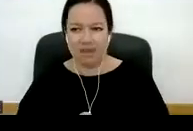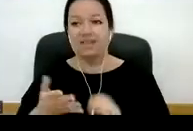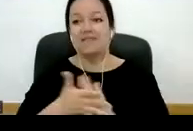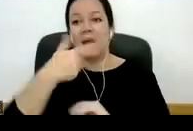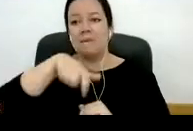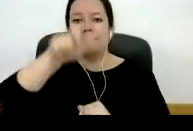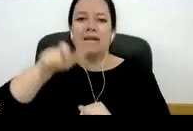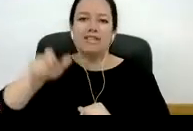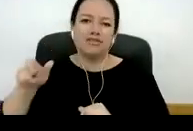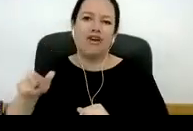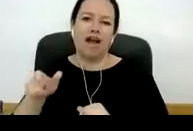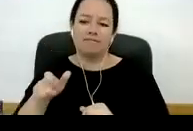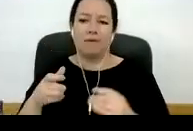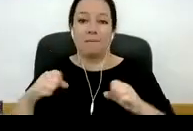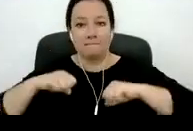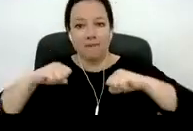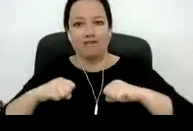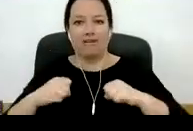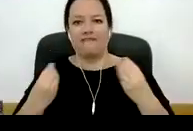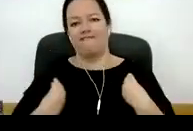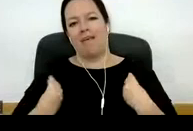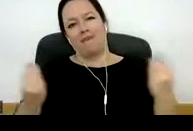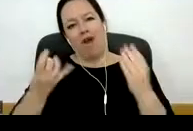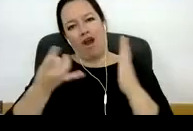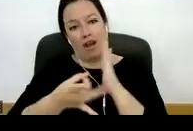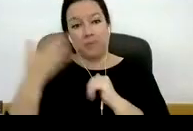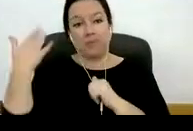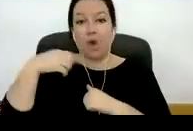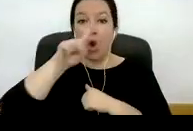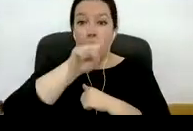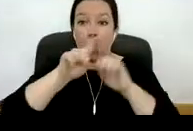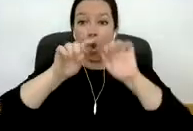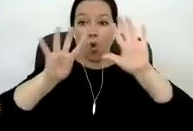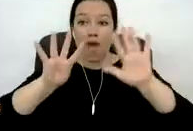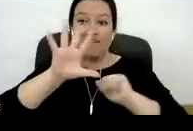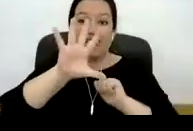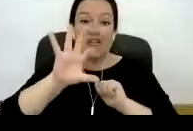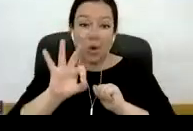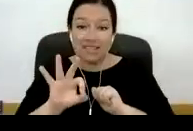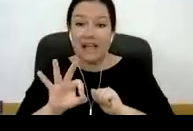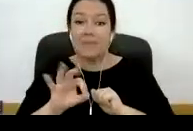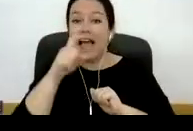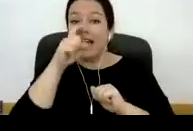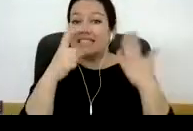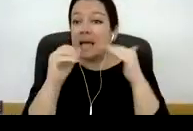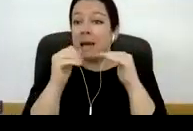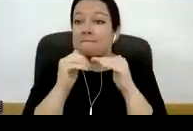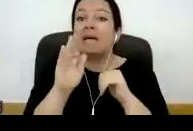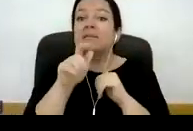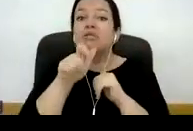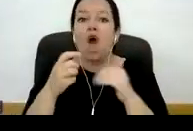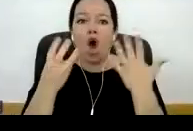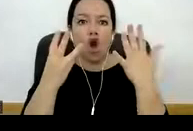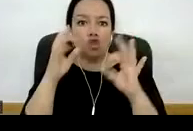personas añejas, de personas mayores. En 1950 la población mayor de 60 años representaba un